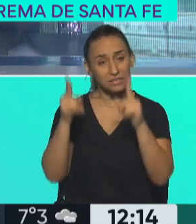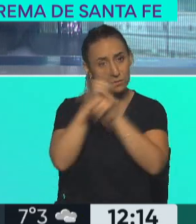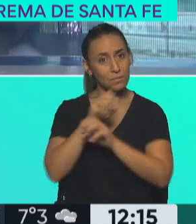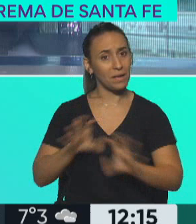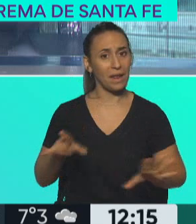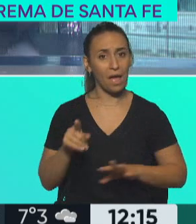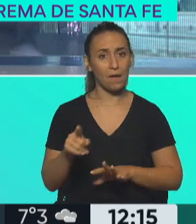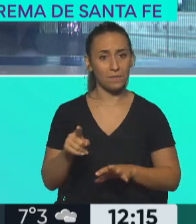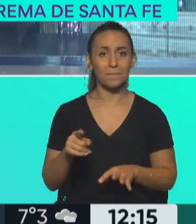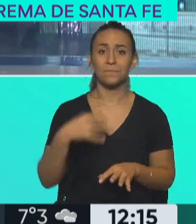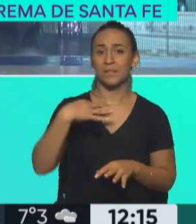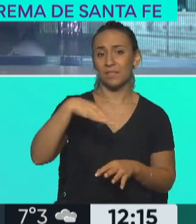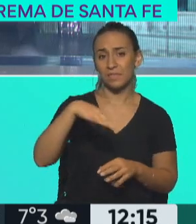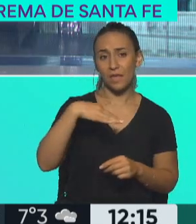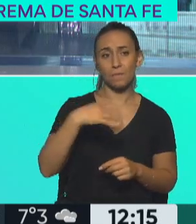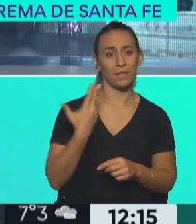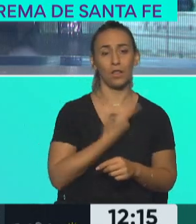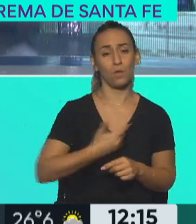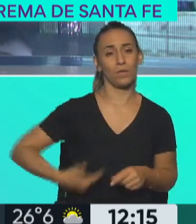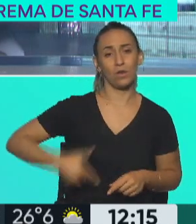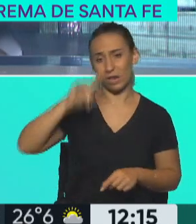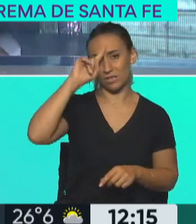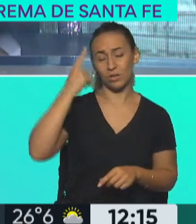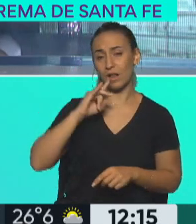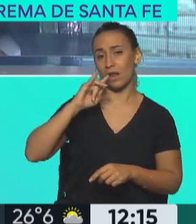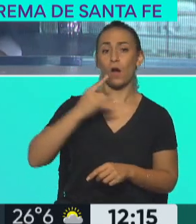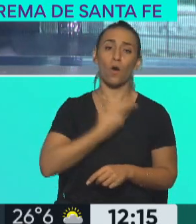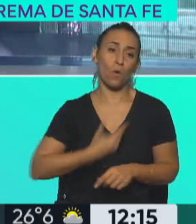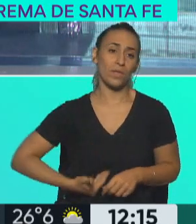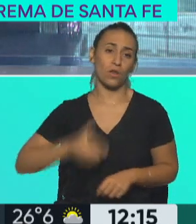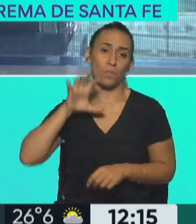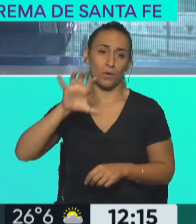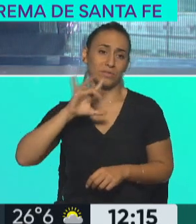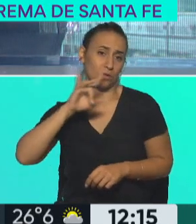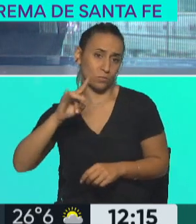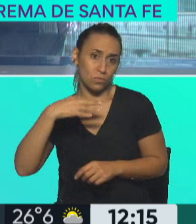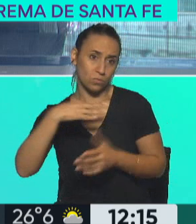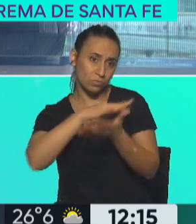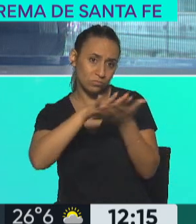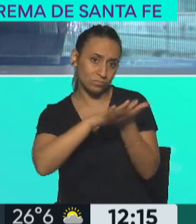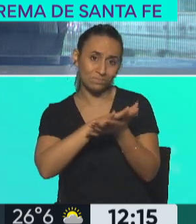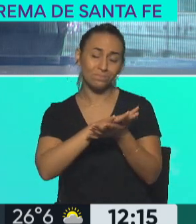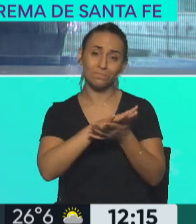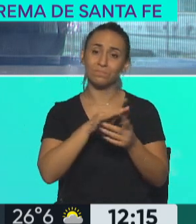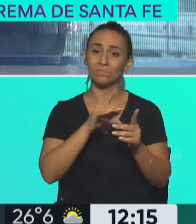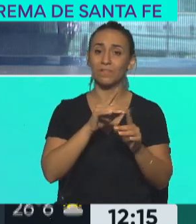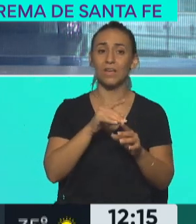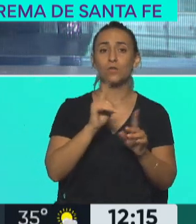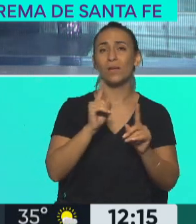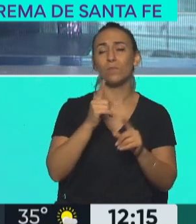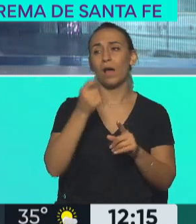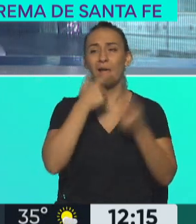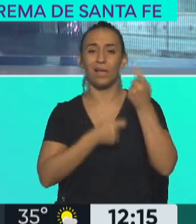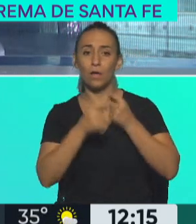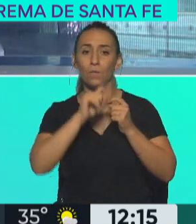debería merecer una respuesta del gobierno nacional, provincial, no es el que genera la violencia que produce muertes.